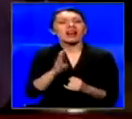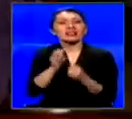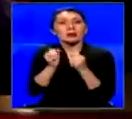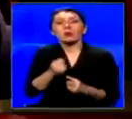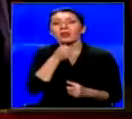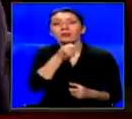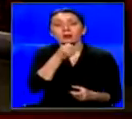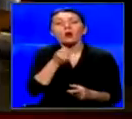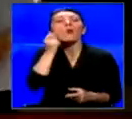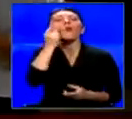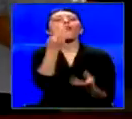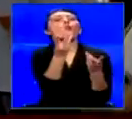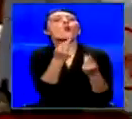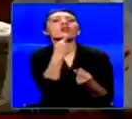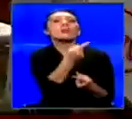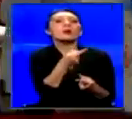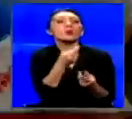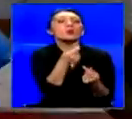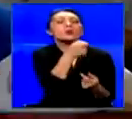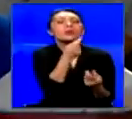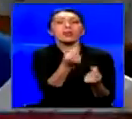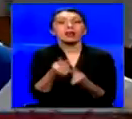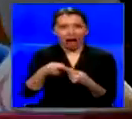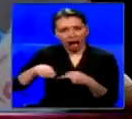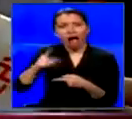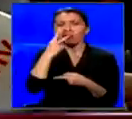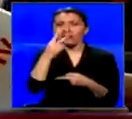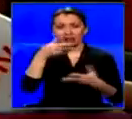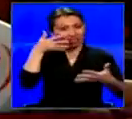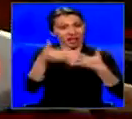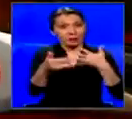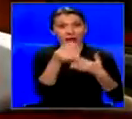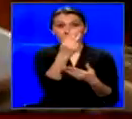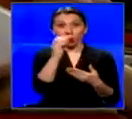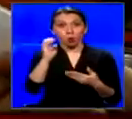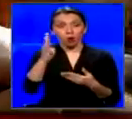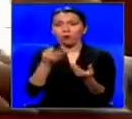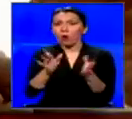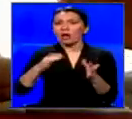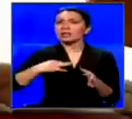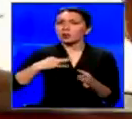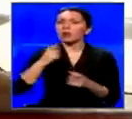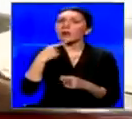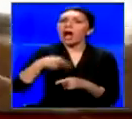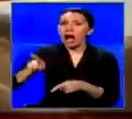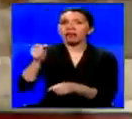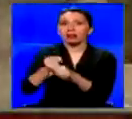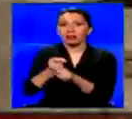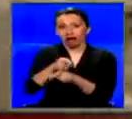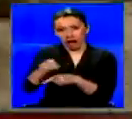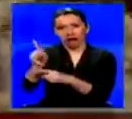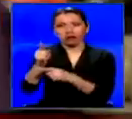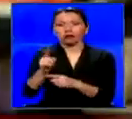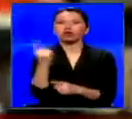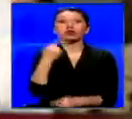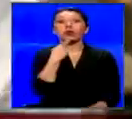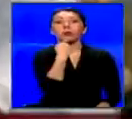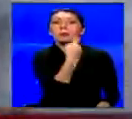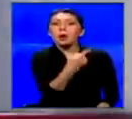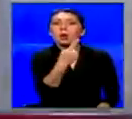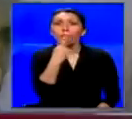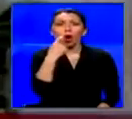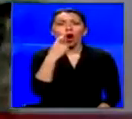decir. ¿Cuánto dinero público se está utilizando en el viaje que usted va? Página de transparencia, como cualquier ciudadano, informe, se hagan la pega, para eso les pagan. Solo le preguntábamos